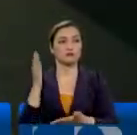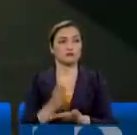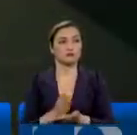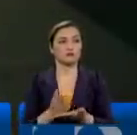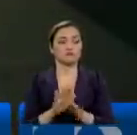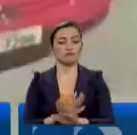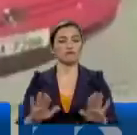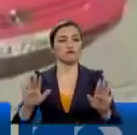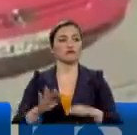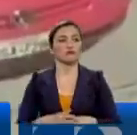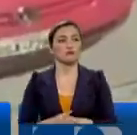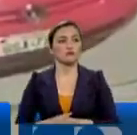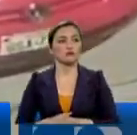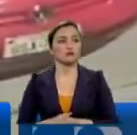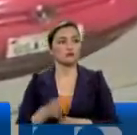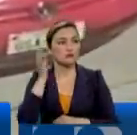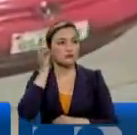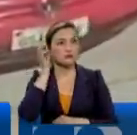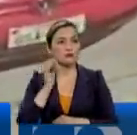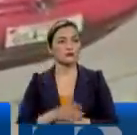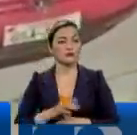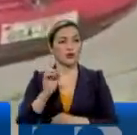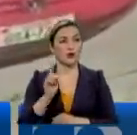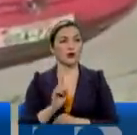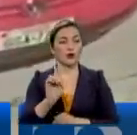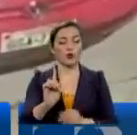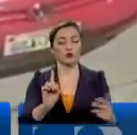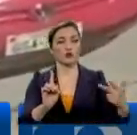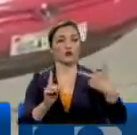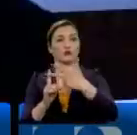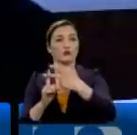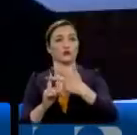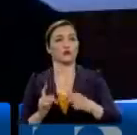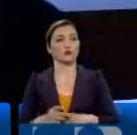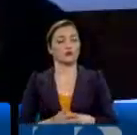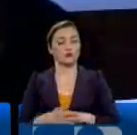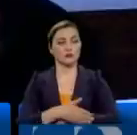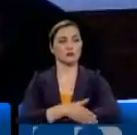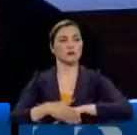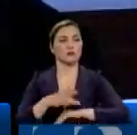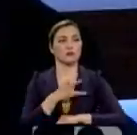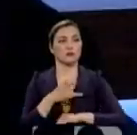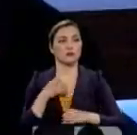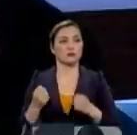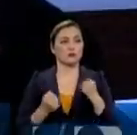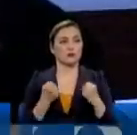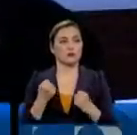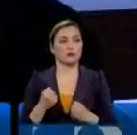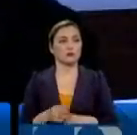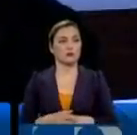lo menciona. Esto porque la mujer que arrolló a su esposo aún está en la calle. Y es la angustia igual también